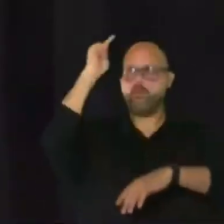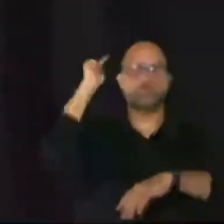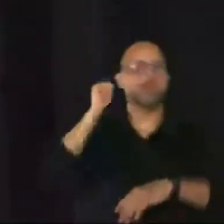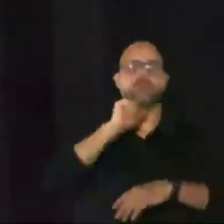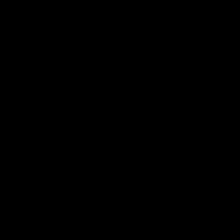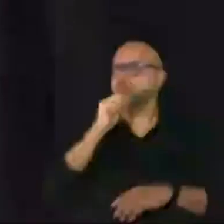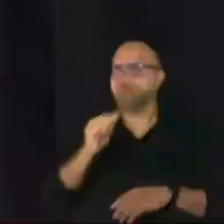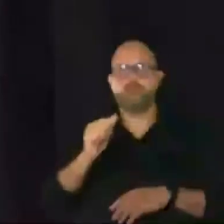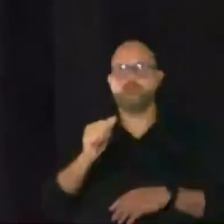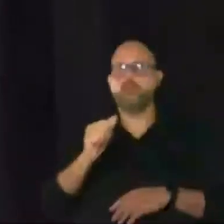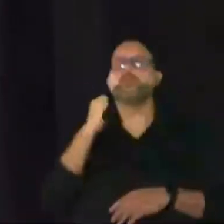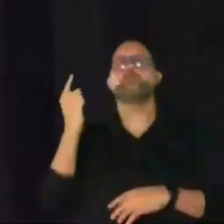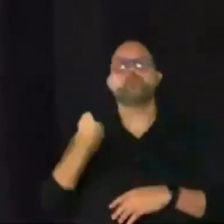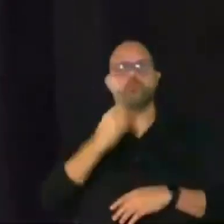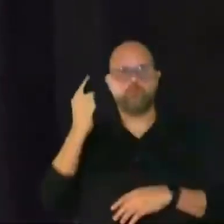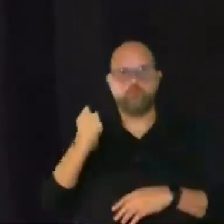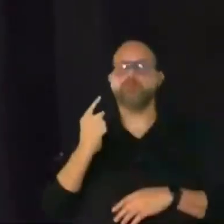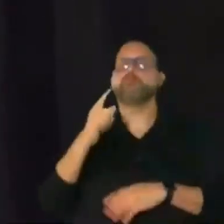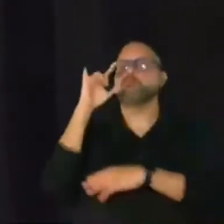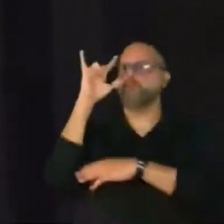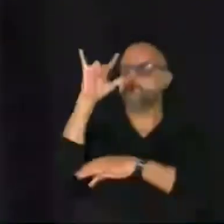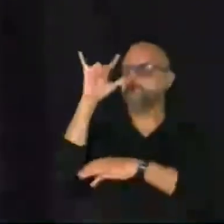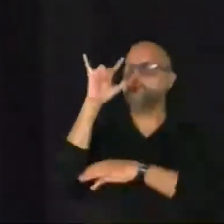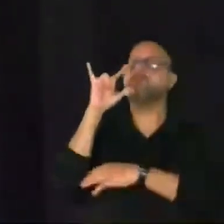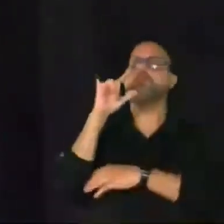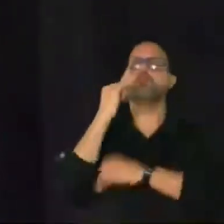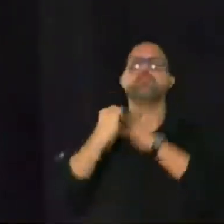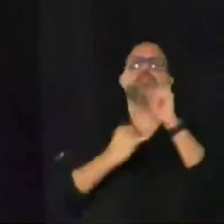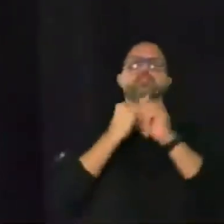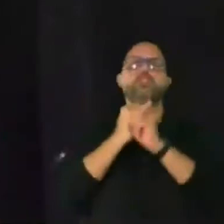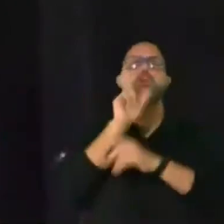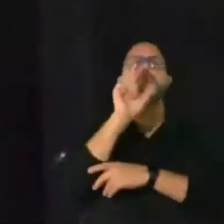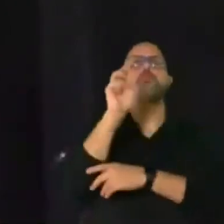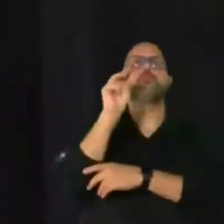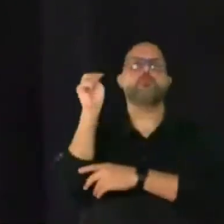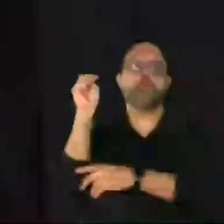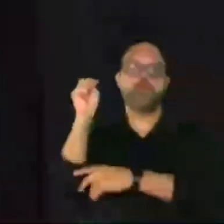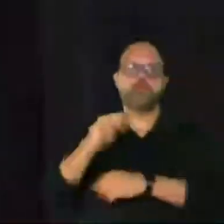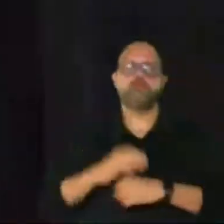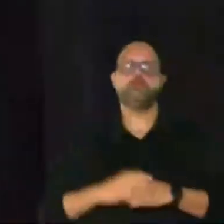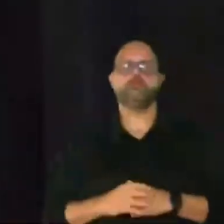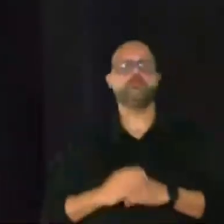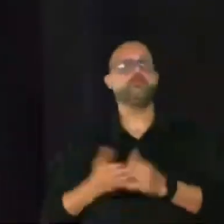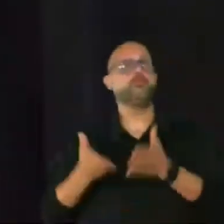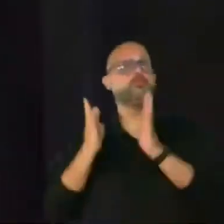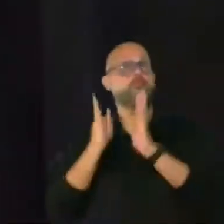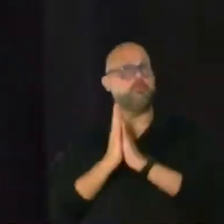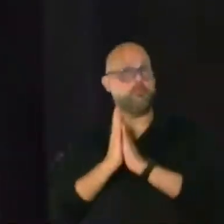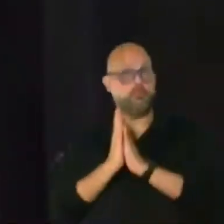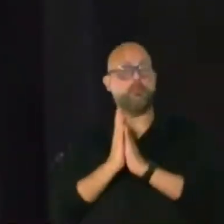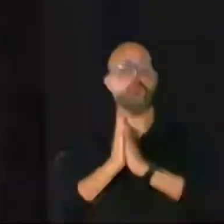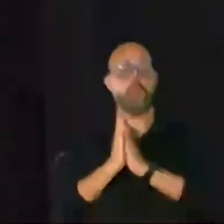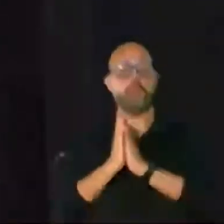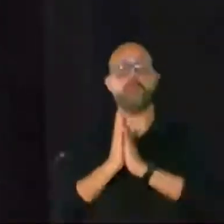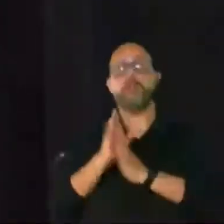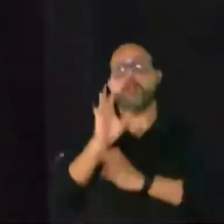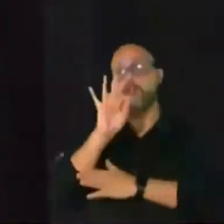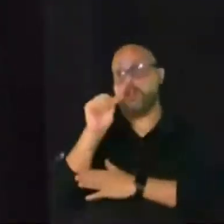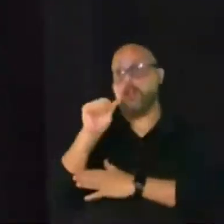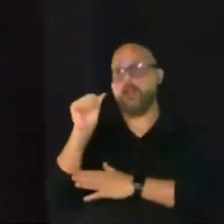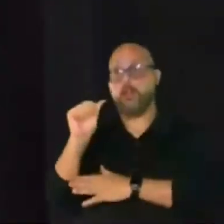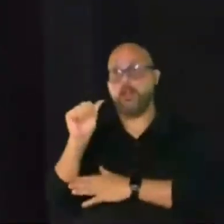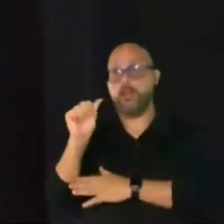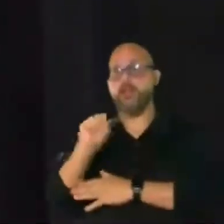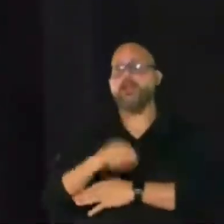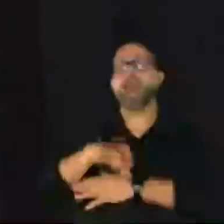llegarán a través del aeropuerto internacional Luis Muñoz Marín. Solicitamos igualmente a la FAA limitar los viajes desde Florida